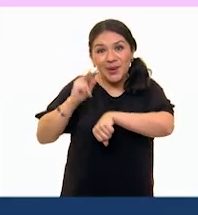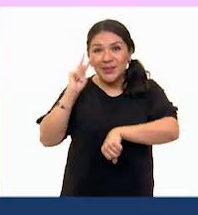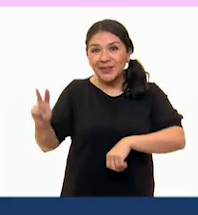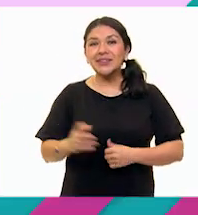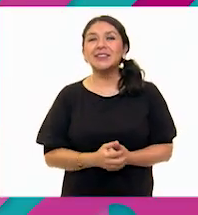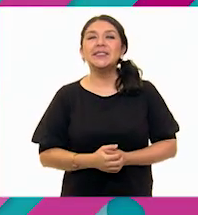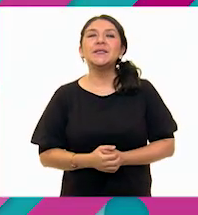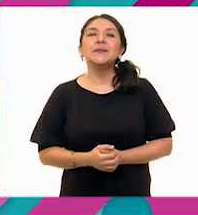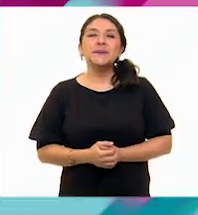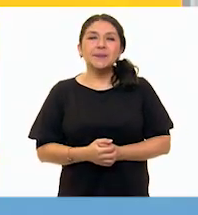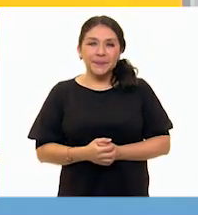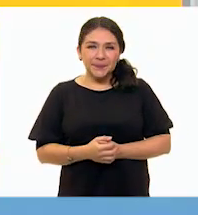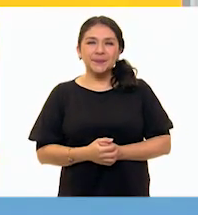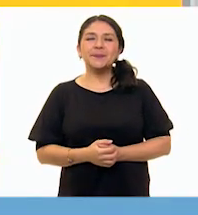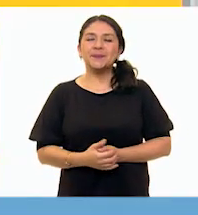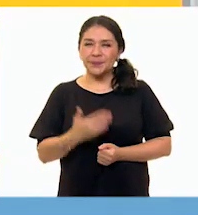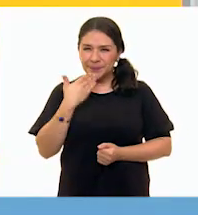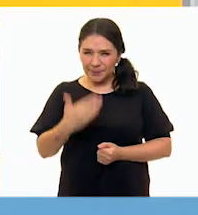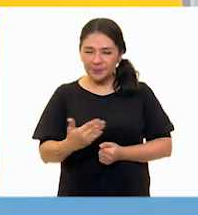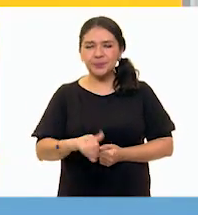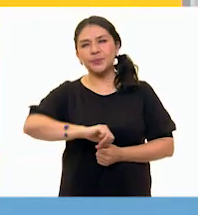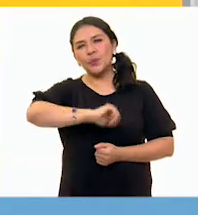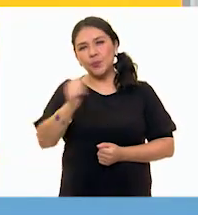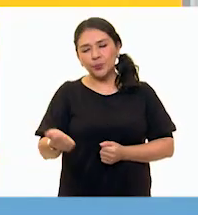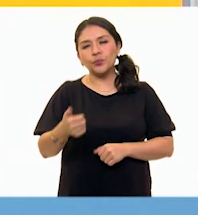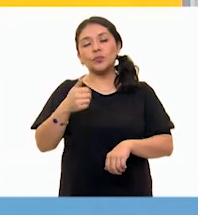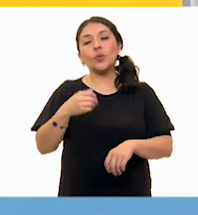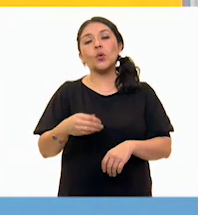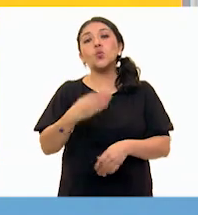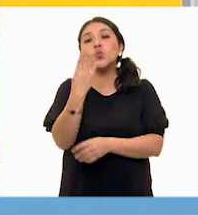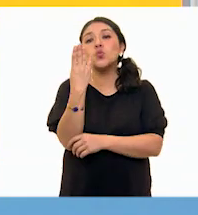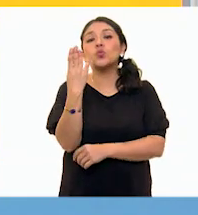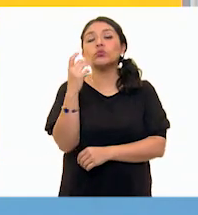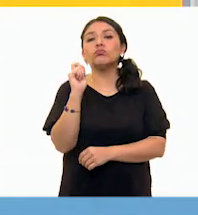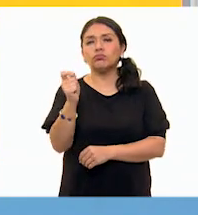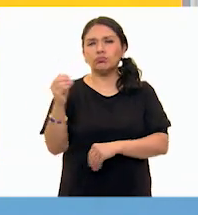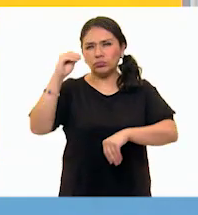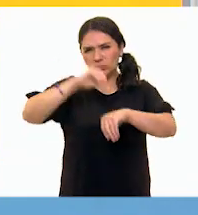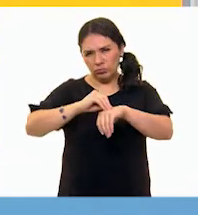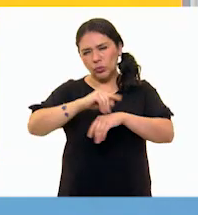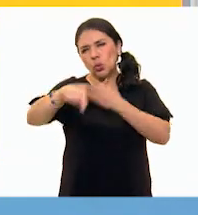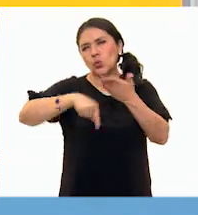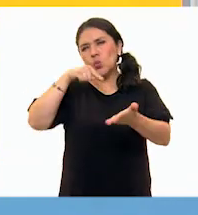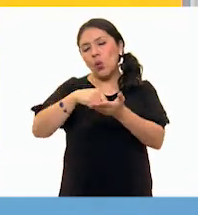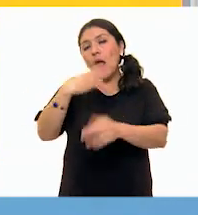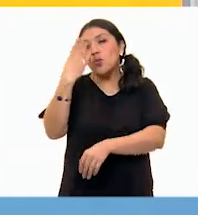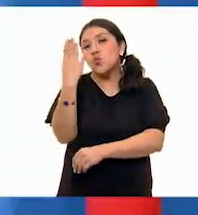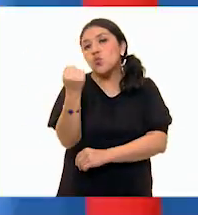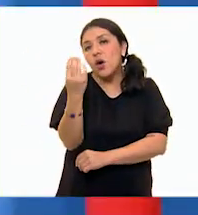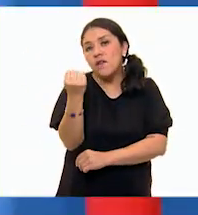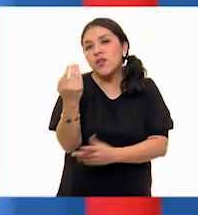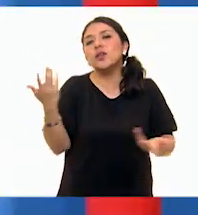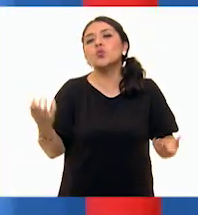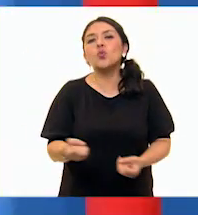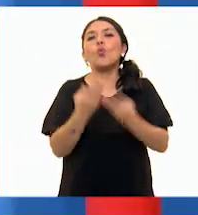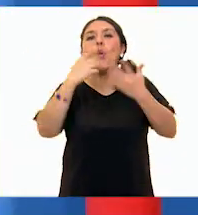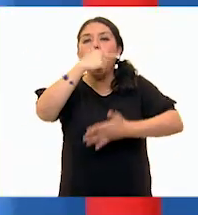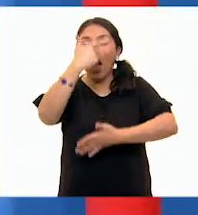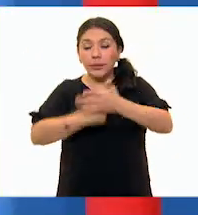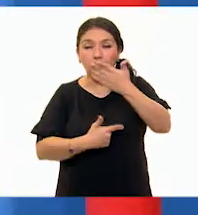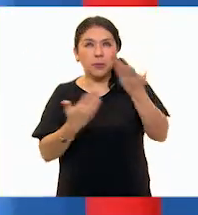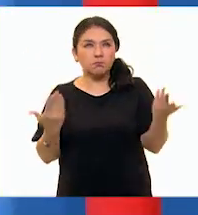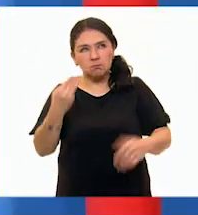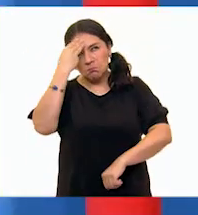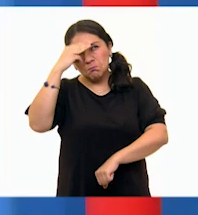Perfecto. ¿Cuántos círculos tendrá la figura que ocupa el lugar número 9? Pues siguiendo el